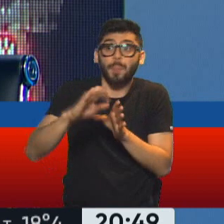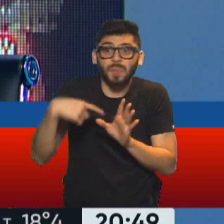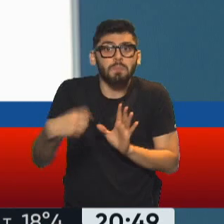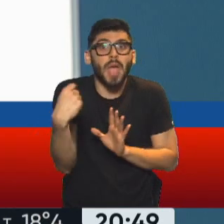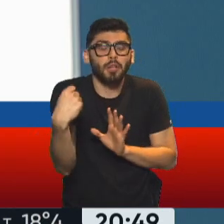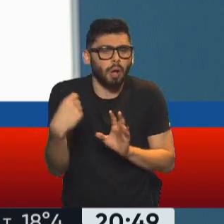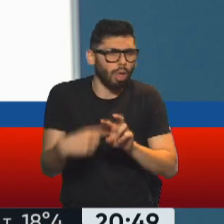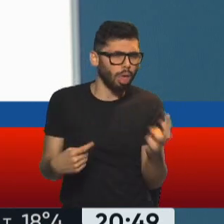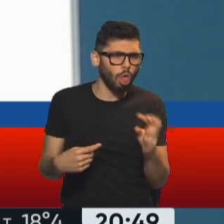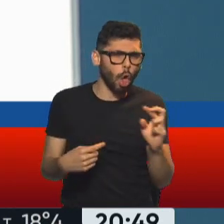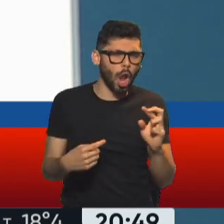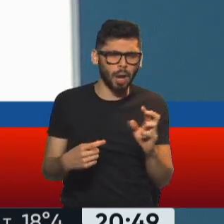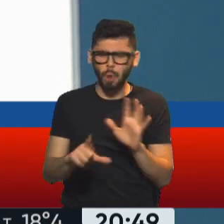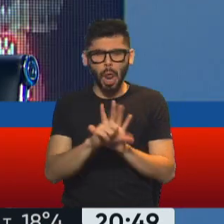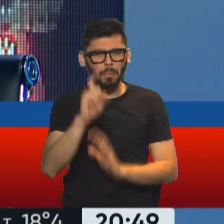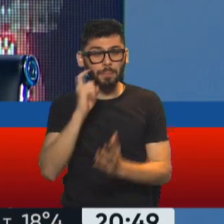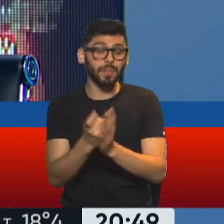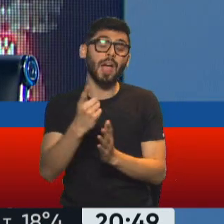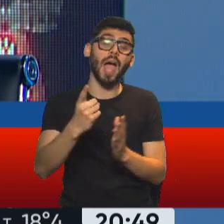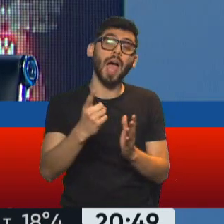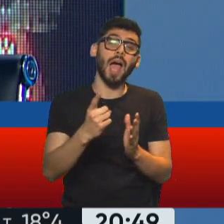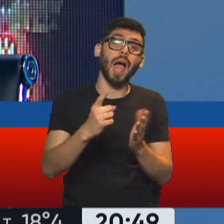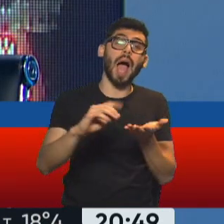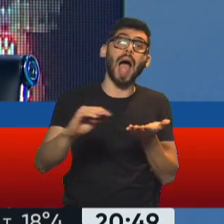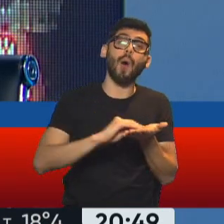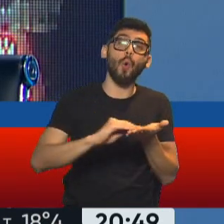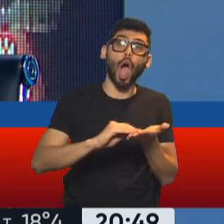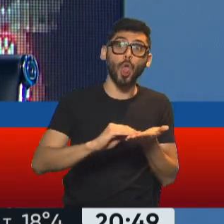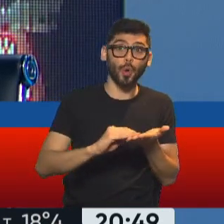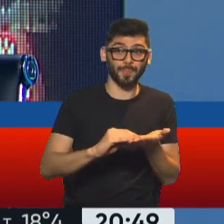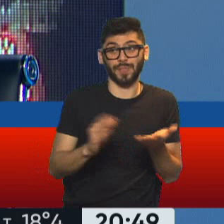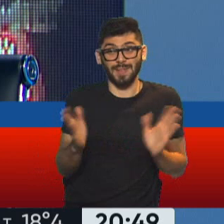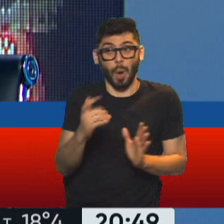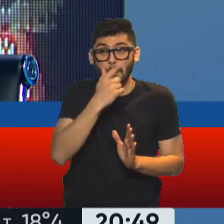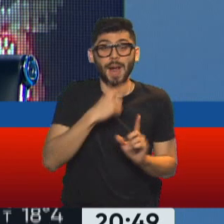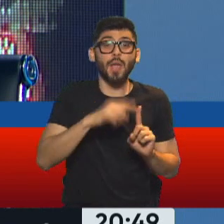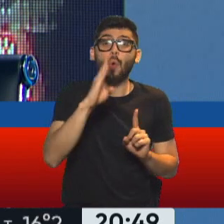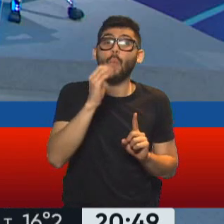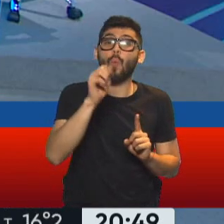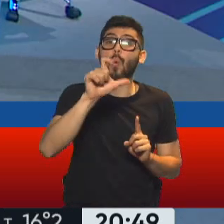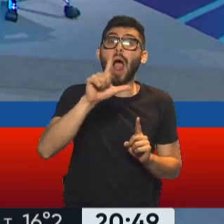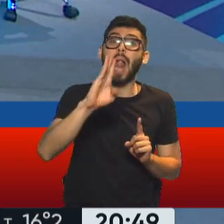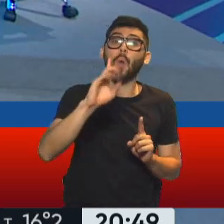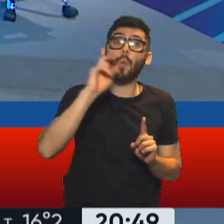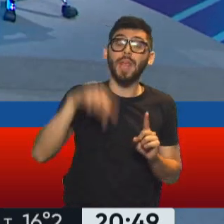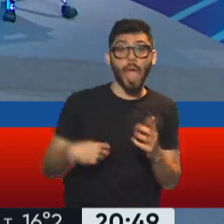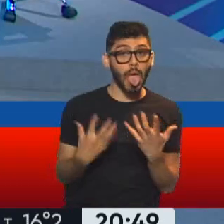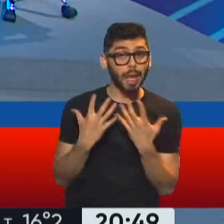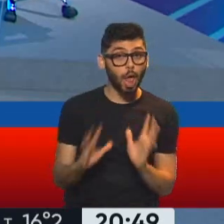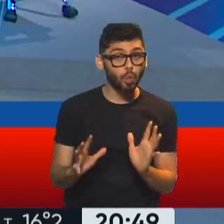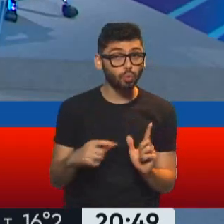deudas. Recordemos que el jefe de los abogados en el gobierno de Macri, Balbín, renunció porque se rehusó a